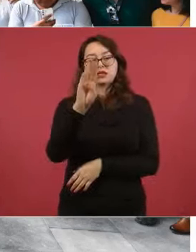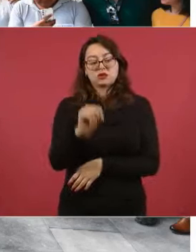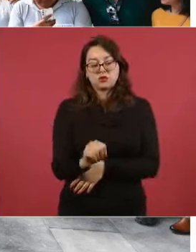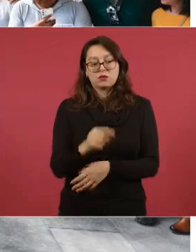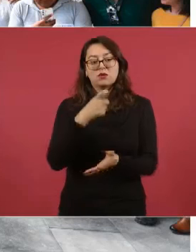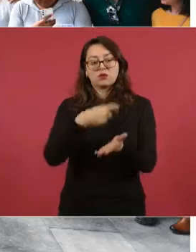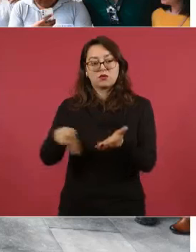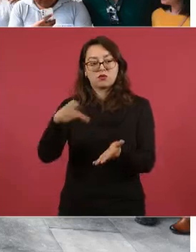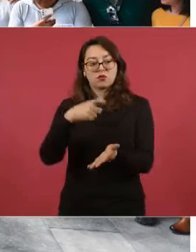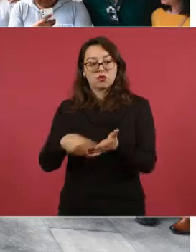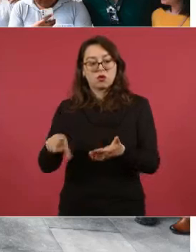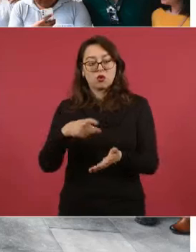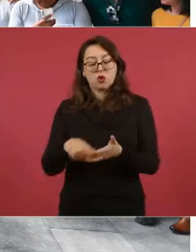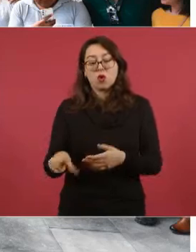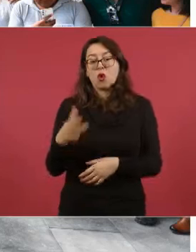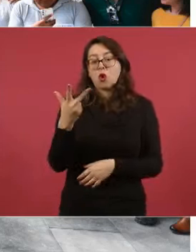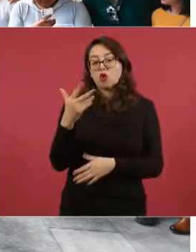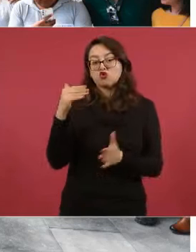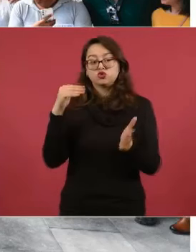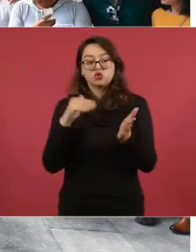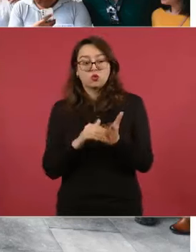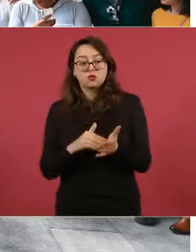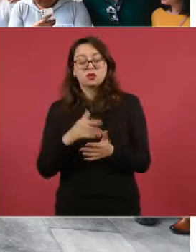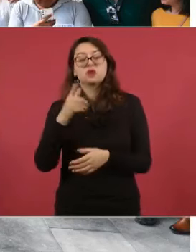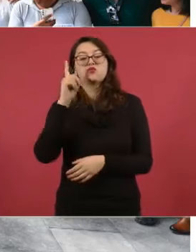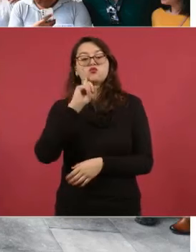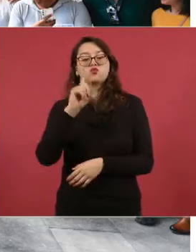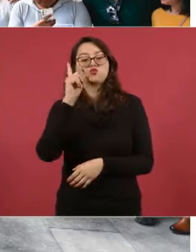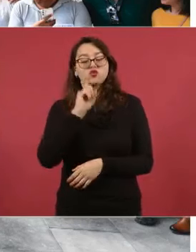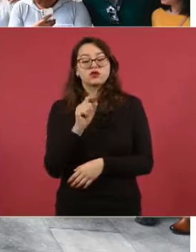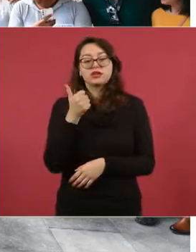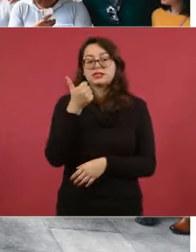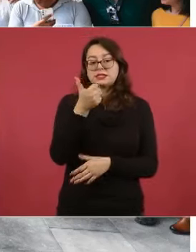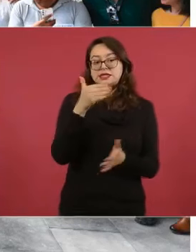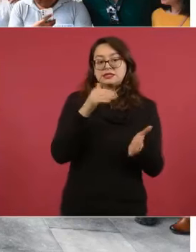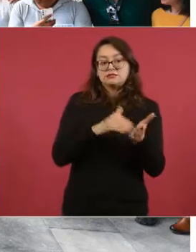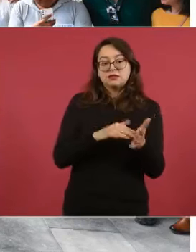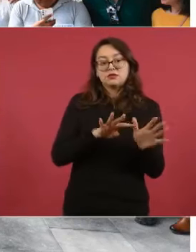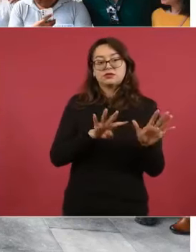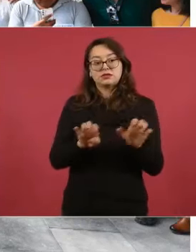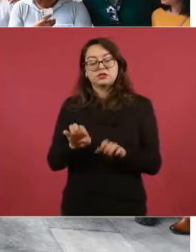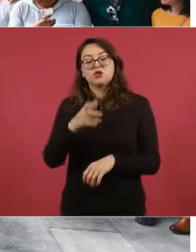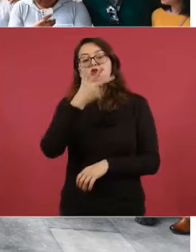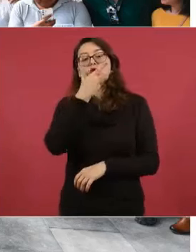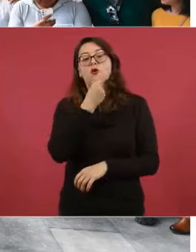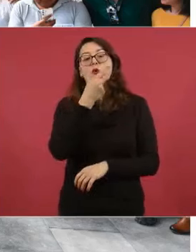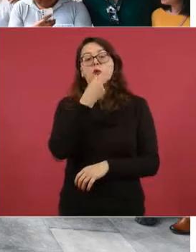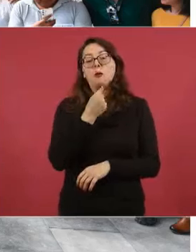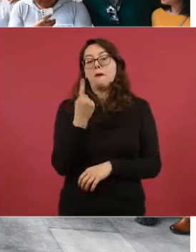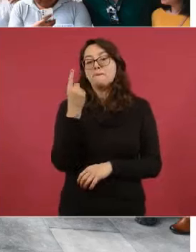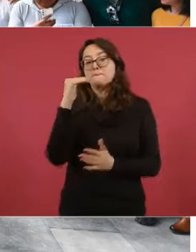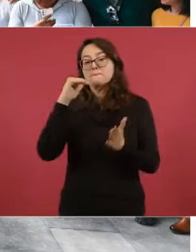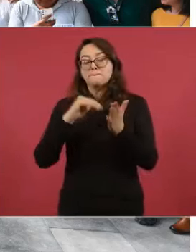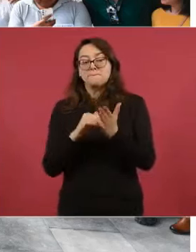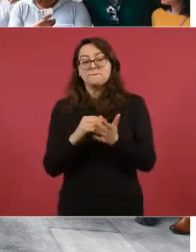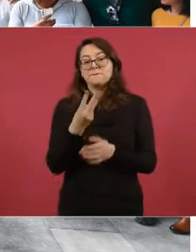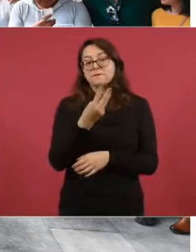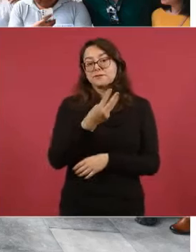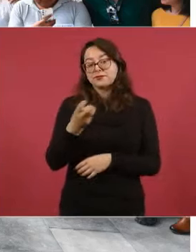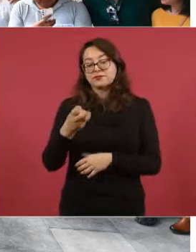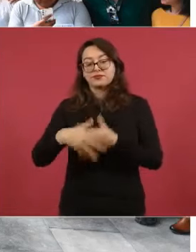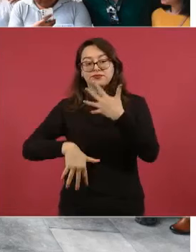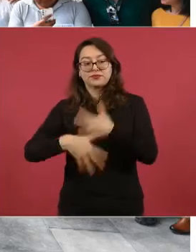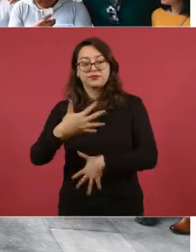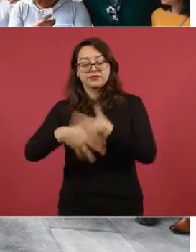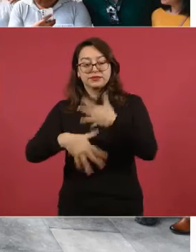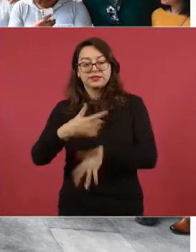632 de ellos son mujeres, 6 mil 947 hombres, de ellos mil 315 niños, 14